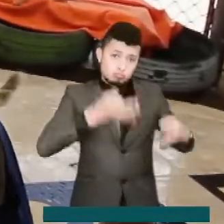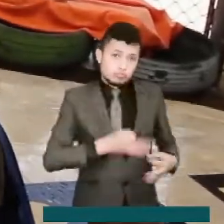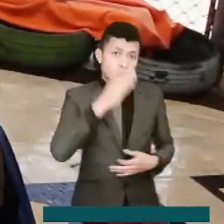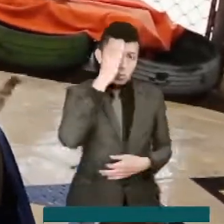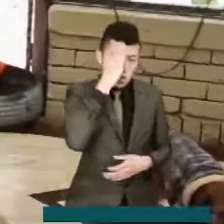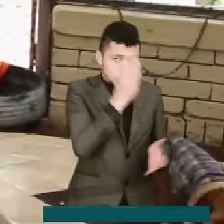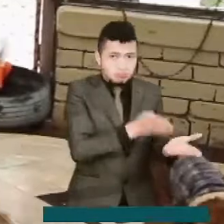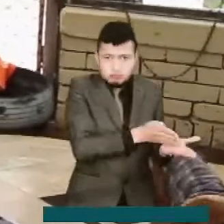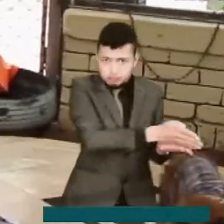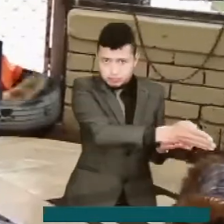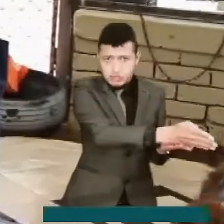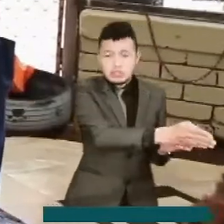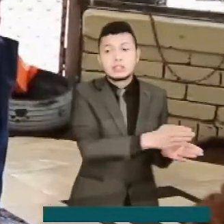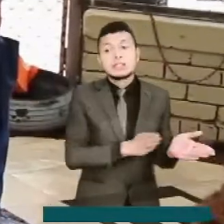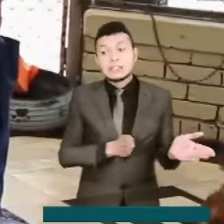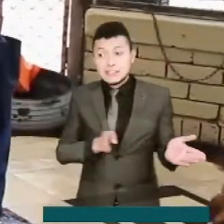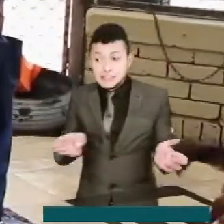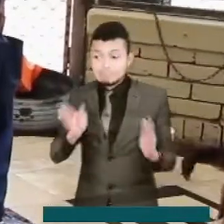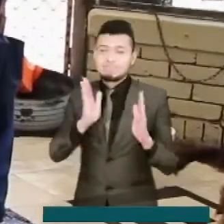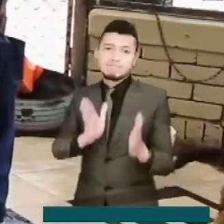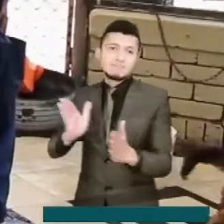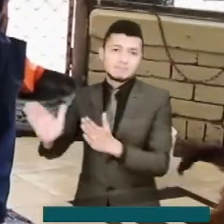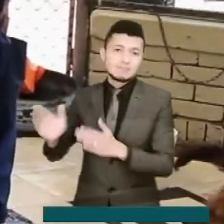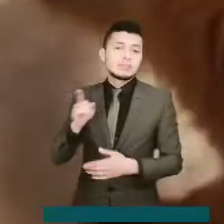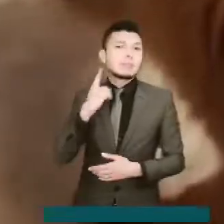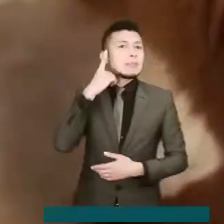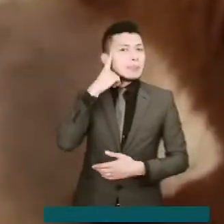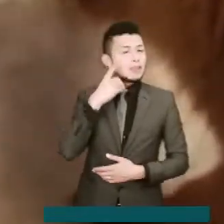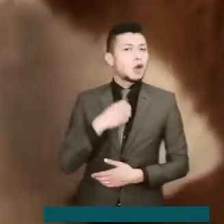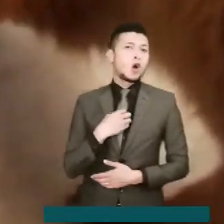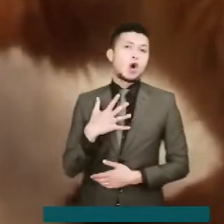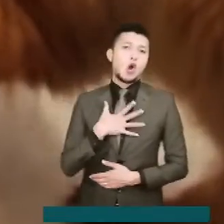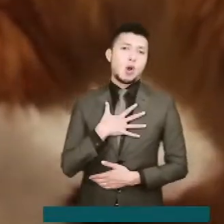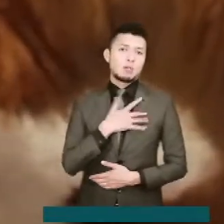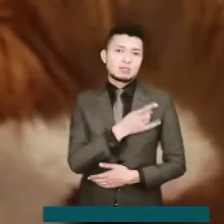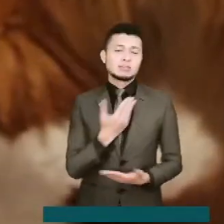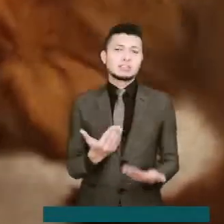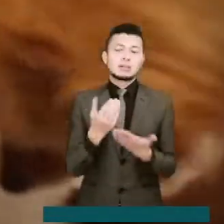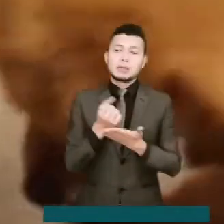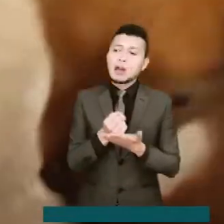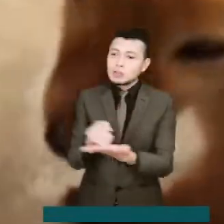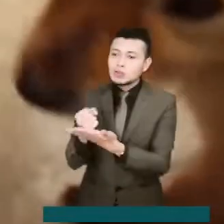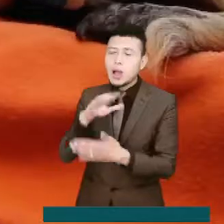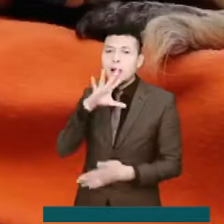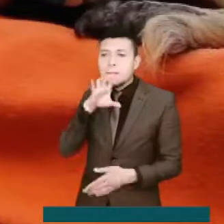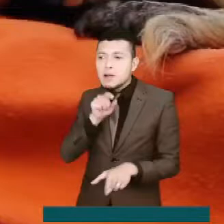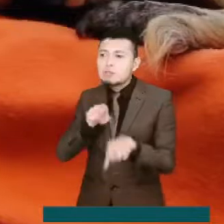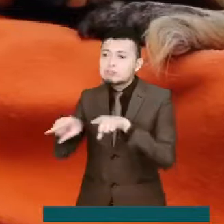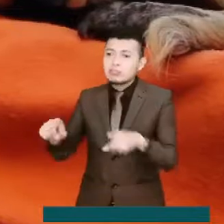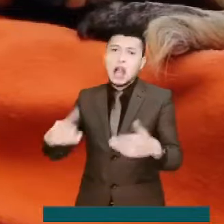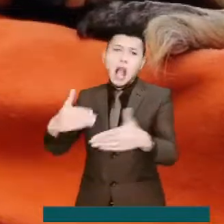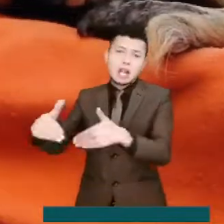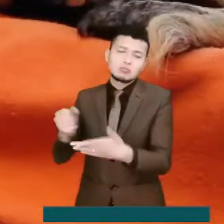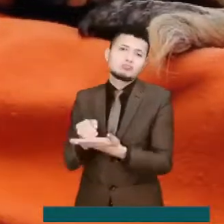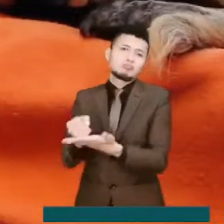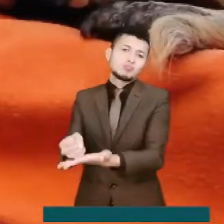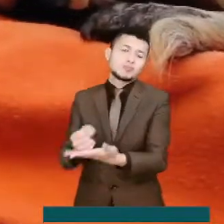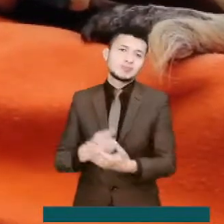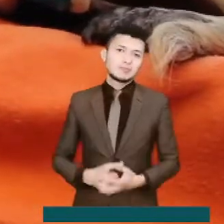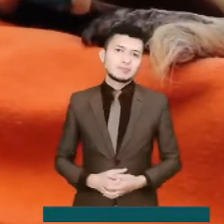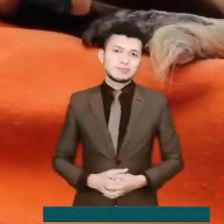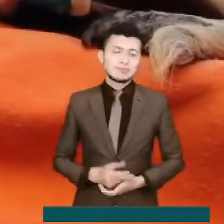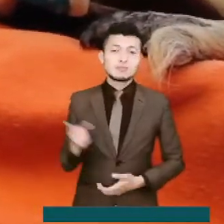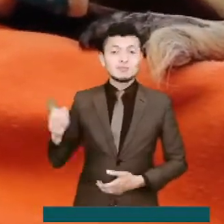sin descuidar los oficios propios de la institución, a la que, según él, le debe la oportunidad de poder ayudar a los perritos